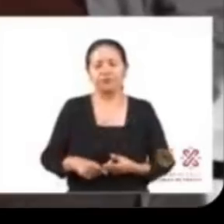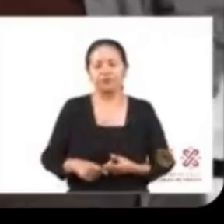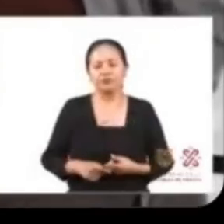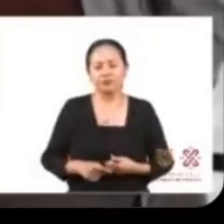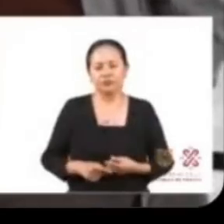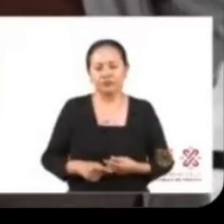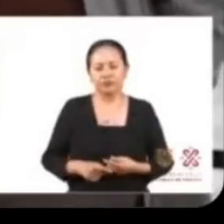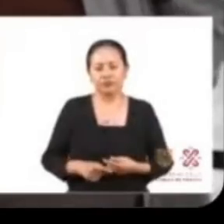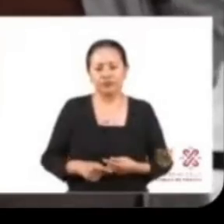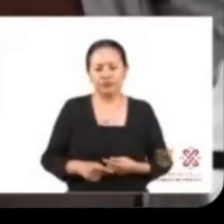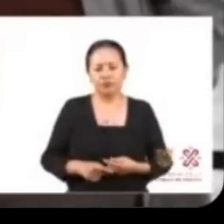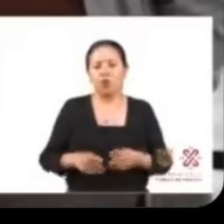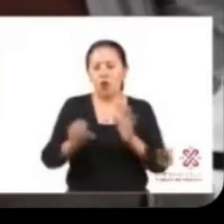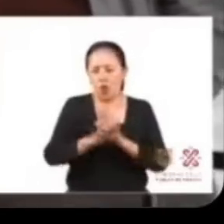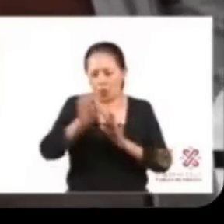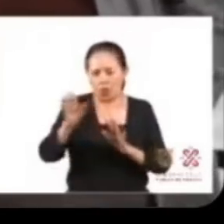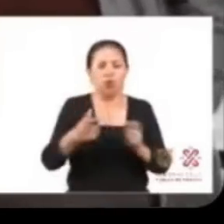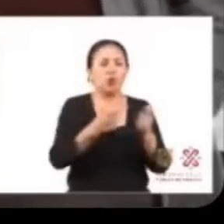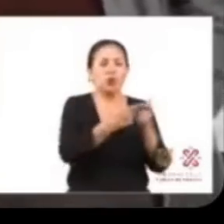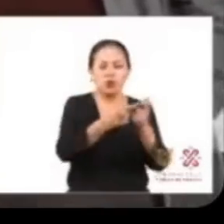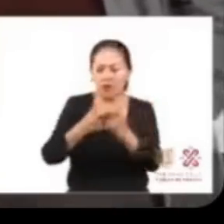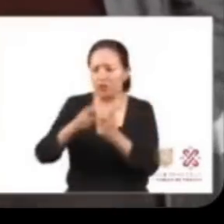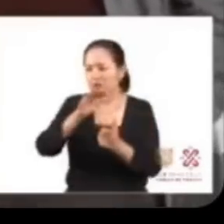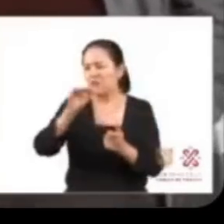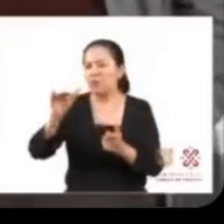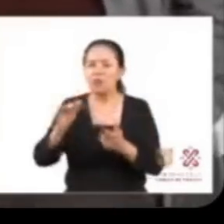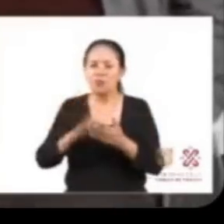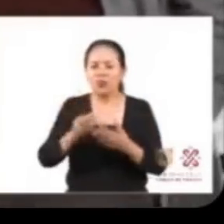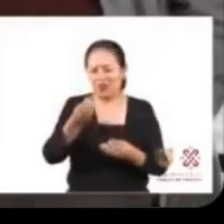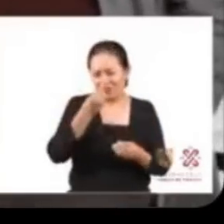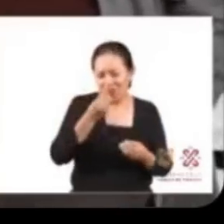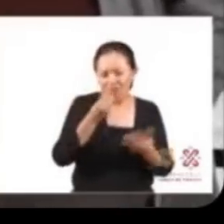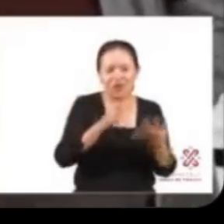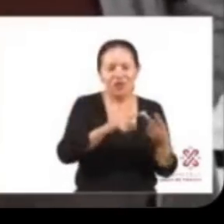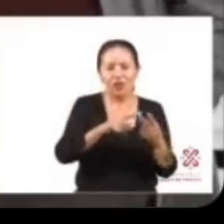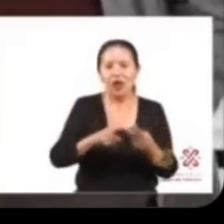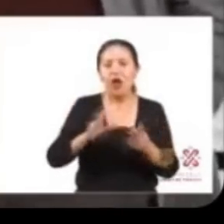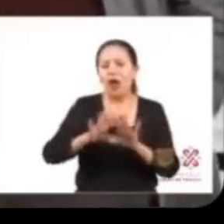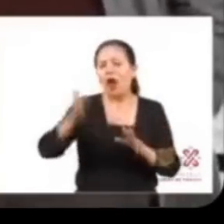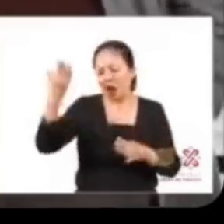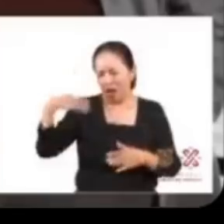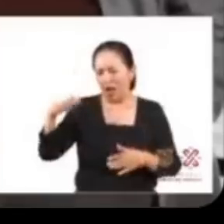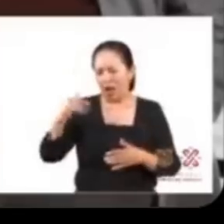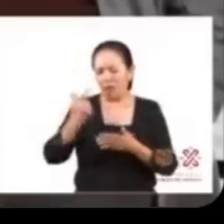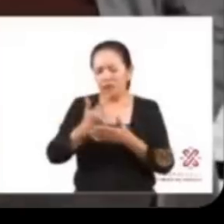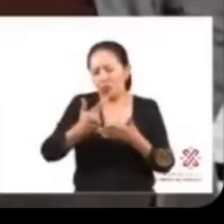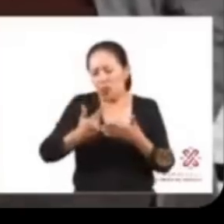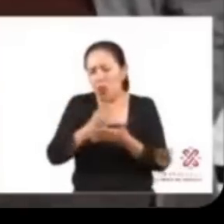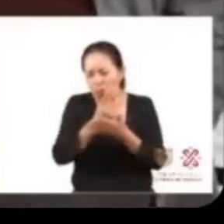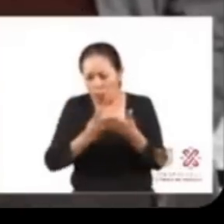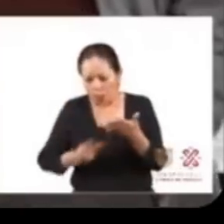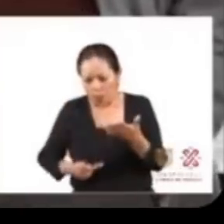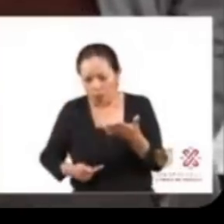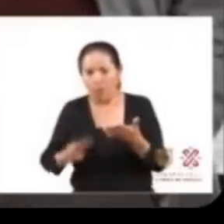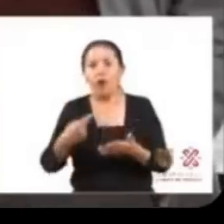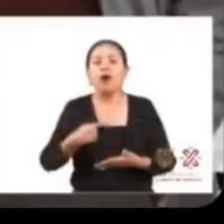que cuando se hacen colectas de víveres, hay un protocolo que el día de ayer Martí Batres, secretario de Gobierno, lo informó en